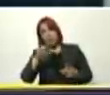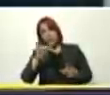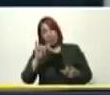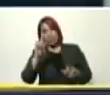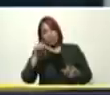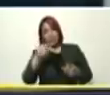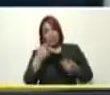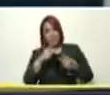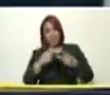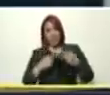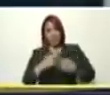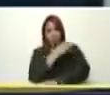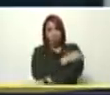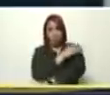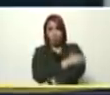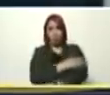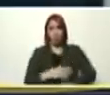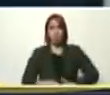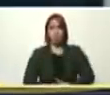compañía.